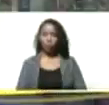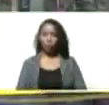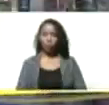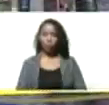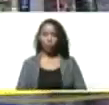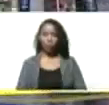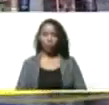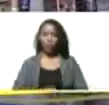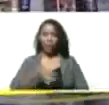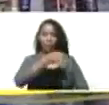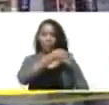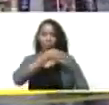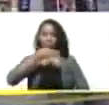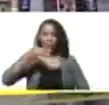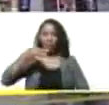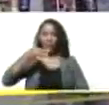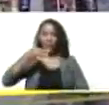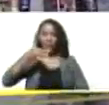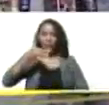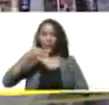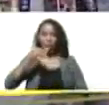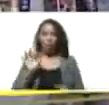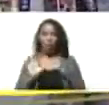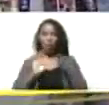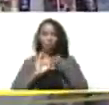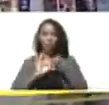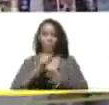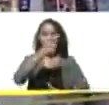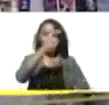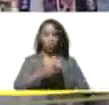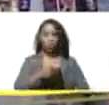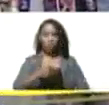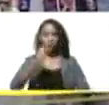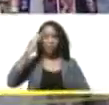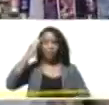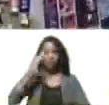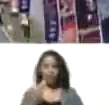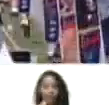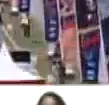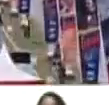en perfecta unión cívico-militar,